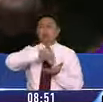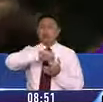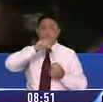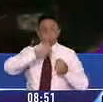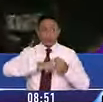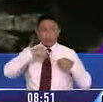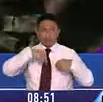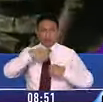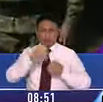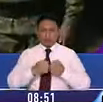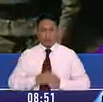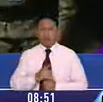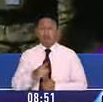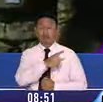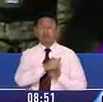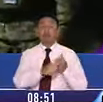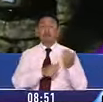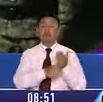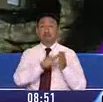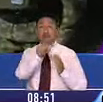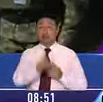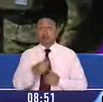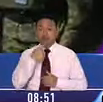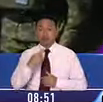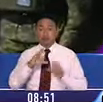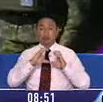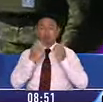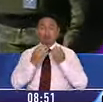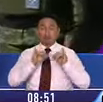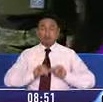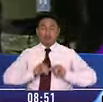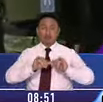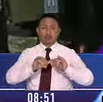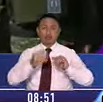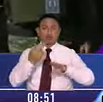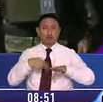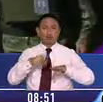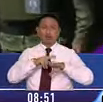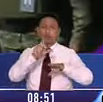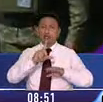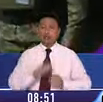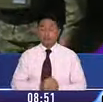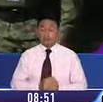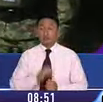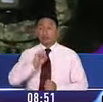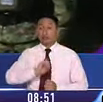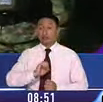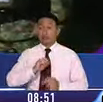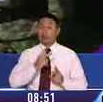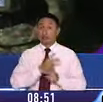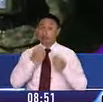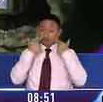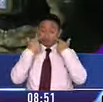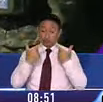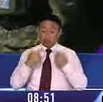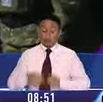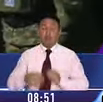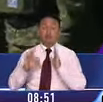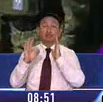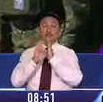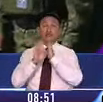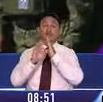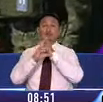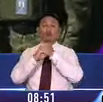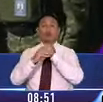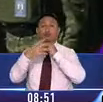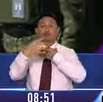una virtualidad, la ministra lo ha descartado, las clases se mantienen de manera normal y lo que sí hay que estar atentos a las redes pues